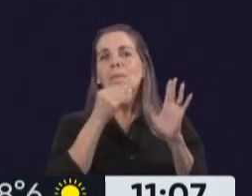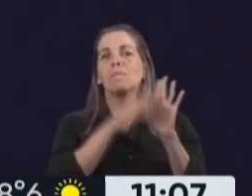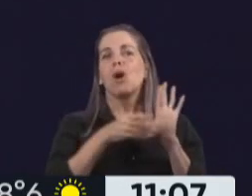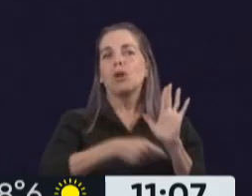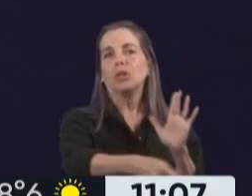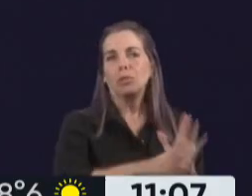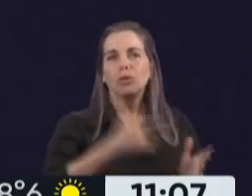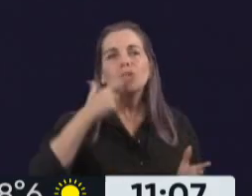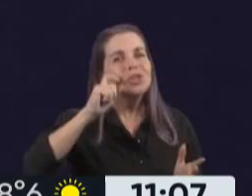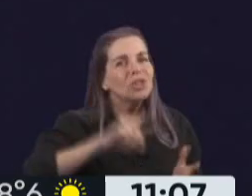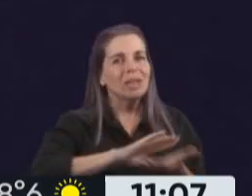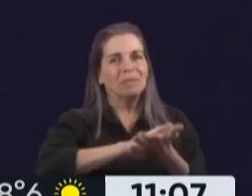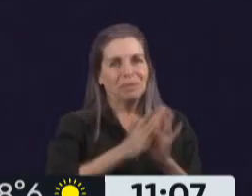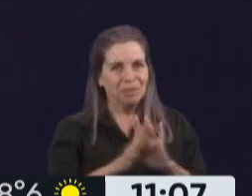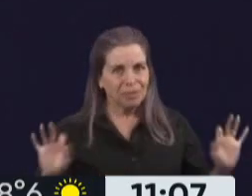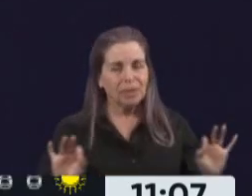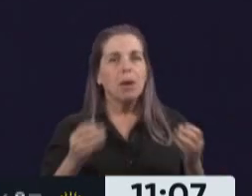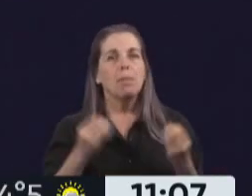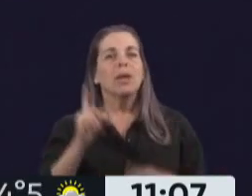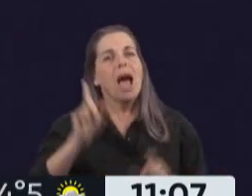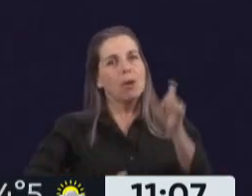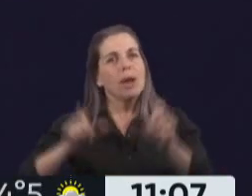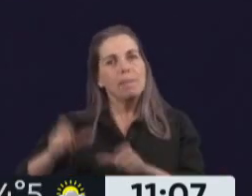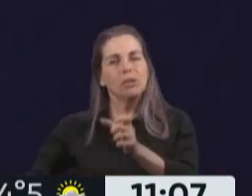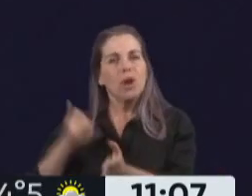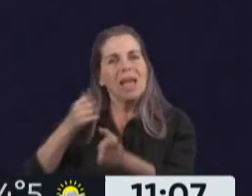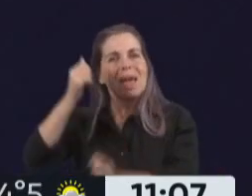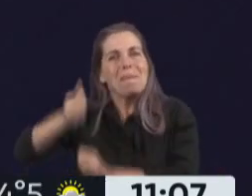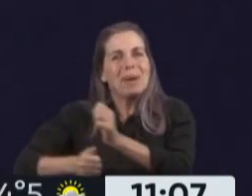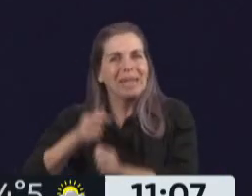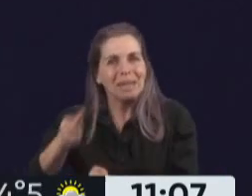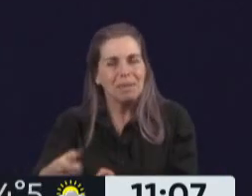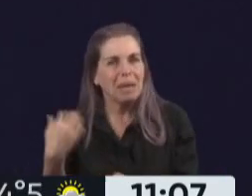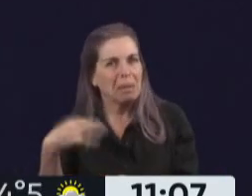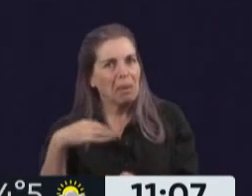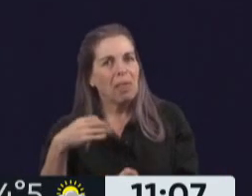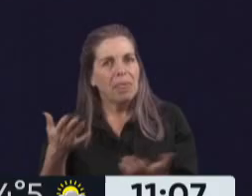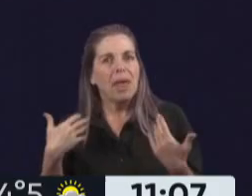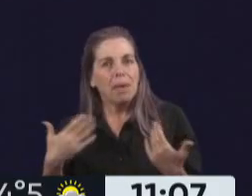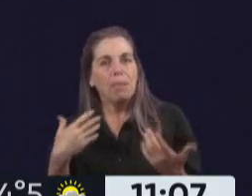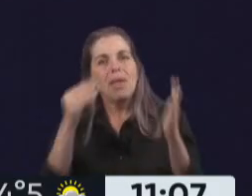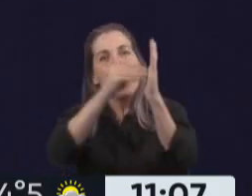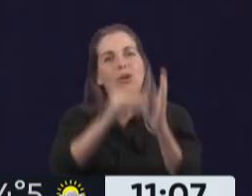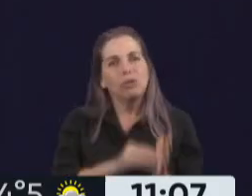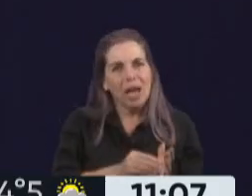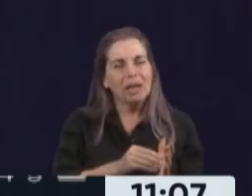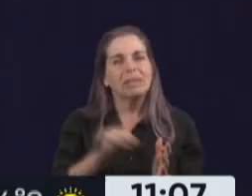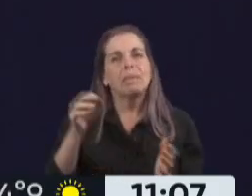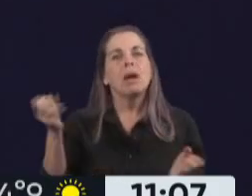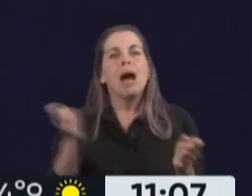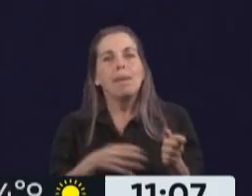que trabajadores informales puedan registrar su emprendimiento, facturar sus servicios, acceder a una obra social y contribuir al sistema de